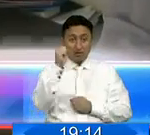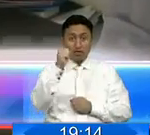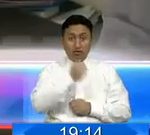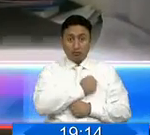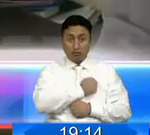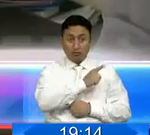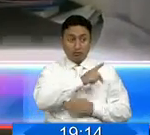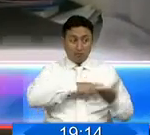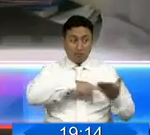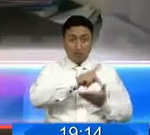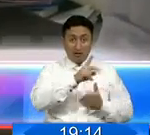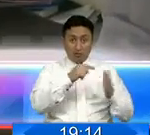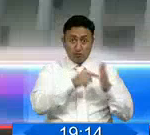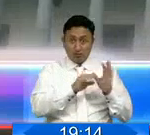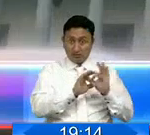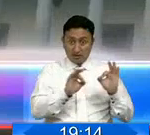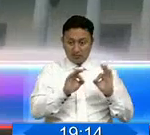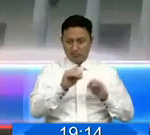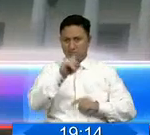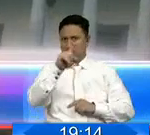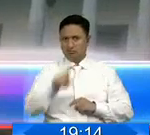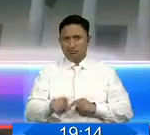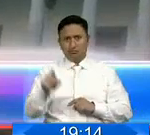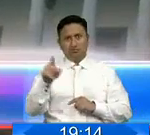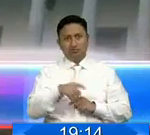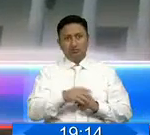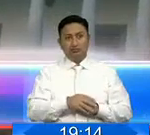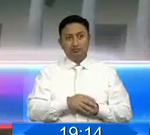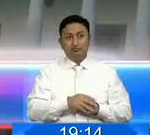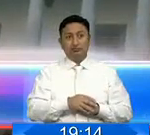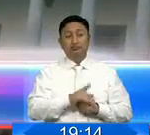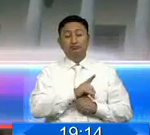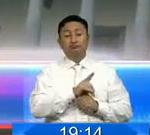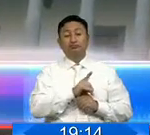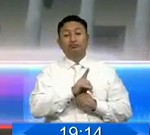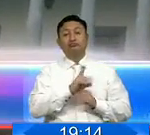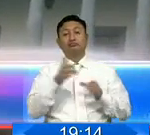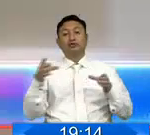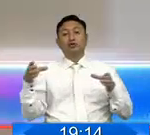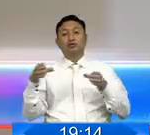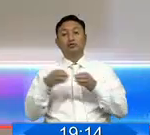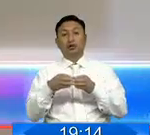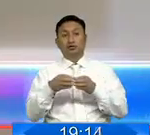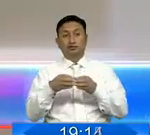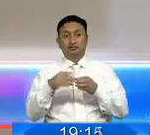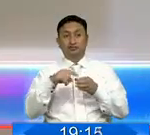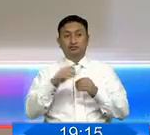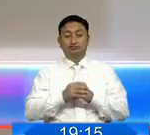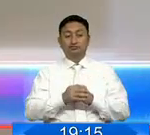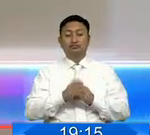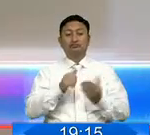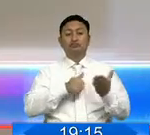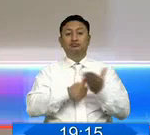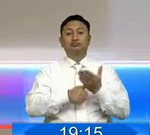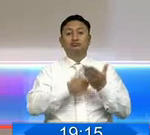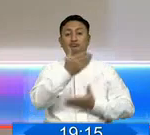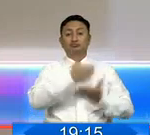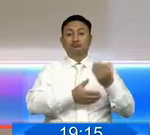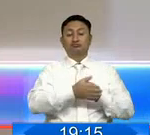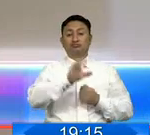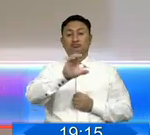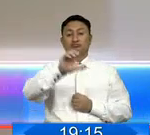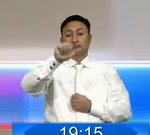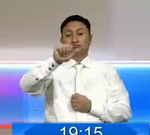sin pagar las regalías que corresponden. Por parte de Ecuador, la delegación para este Consejo Bilateral está encabezado por el ministro de Comercio Exterior,